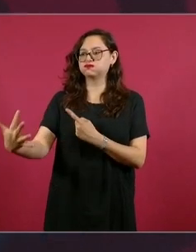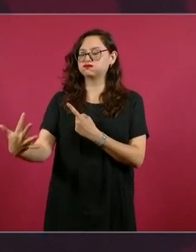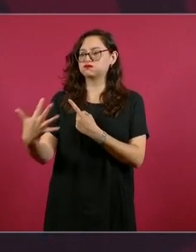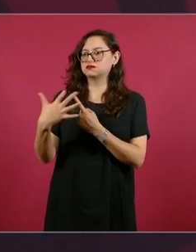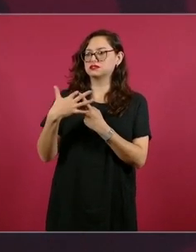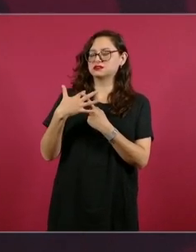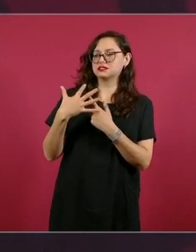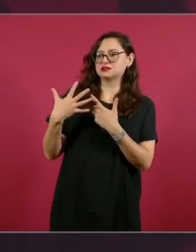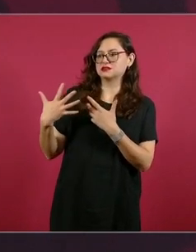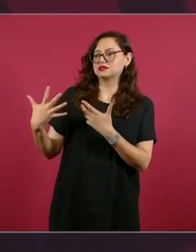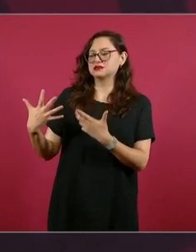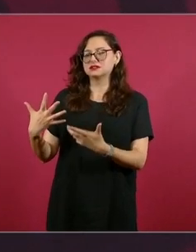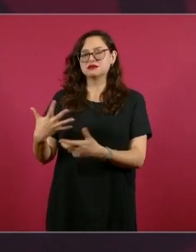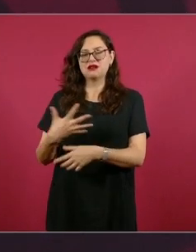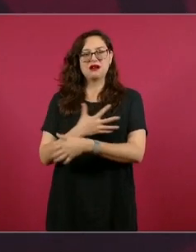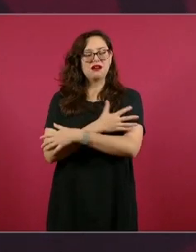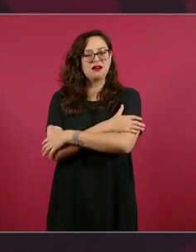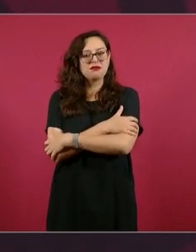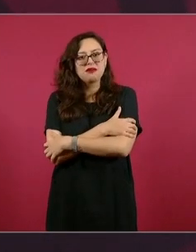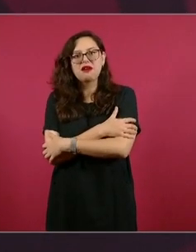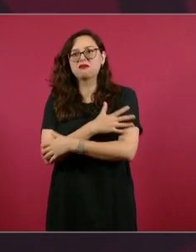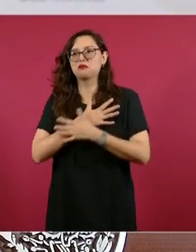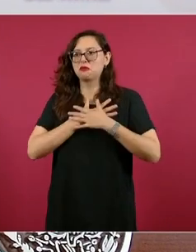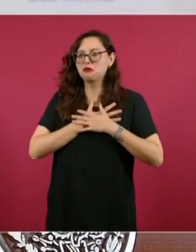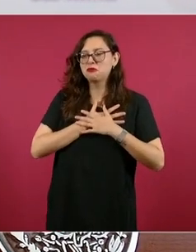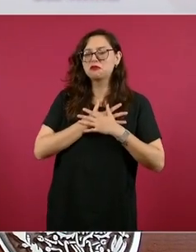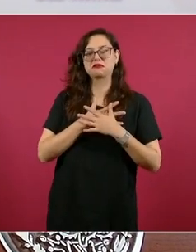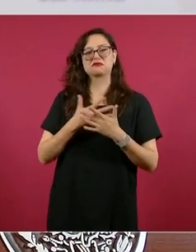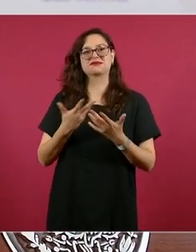familias completas,